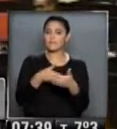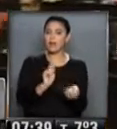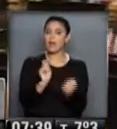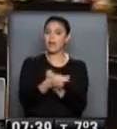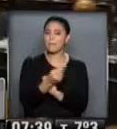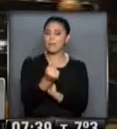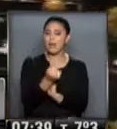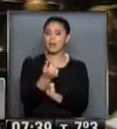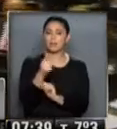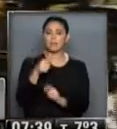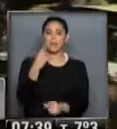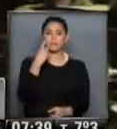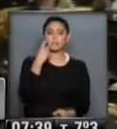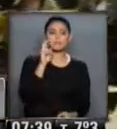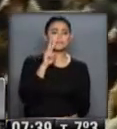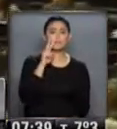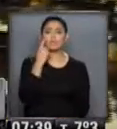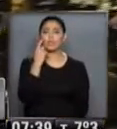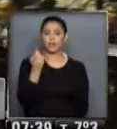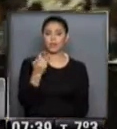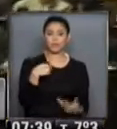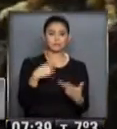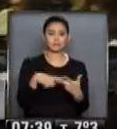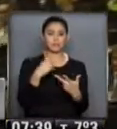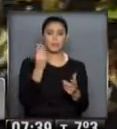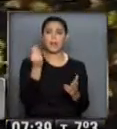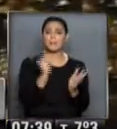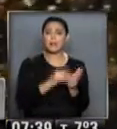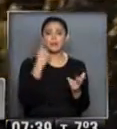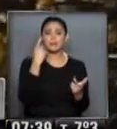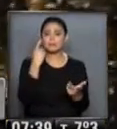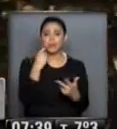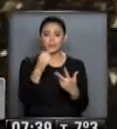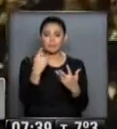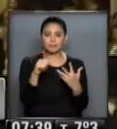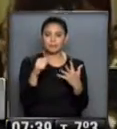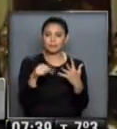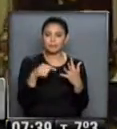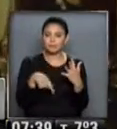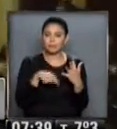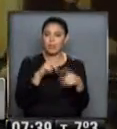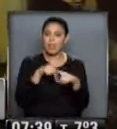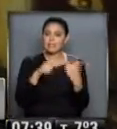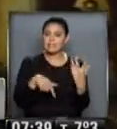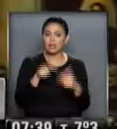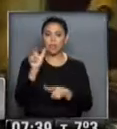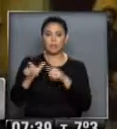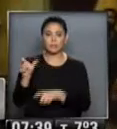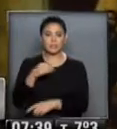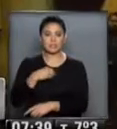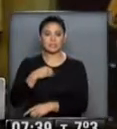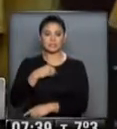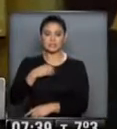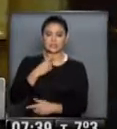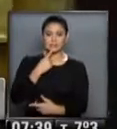para controlar a Mirar, los controles de precios, estas son medidas que van creando en la gente un